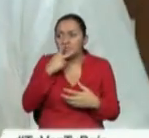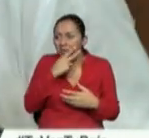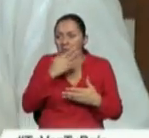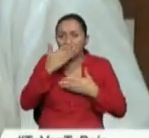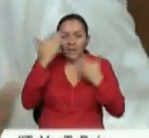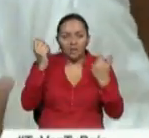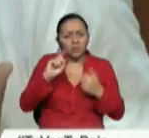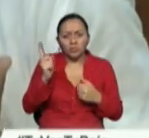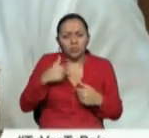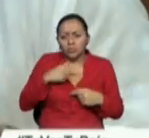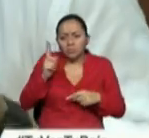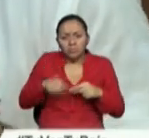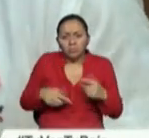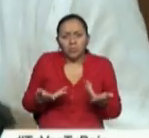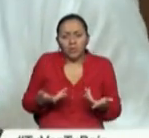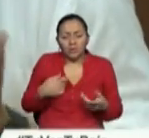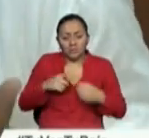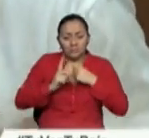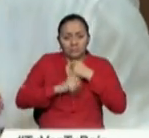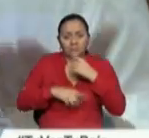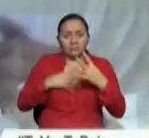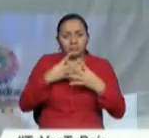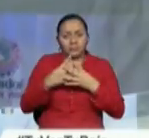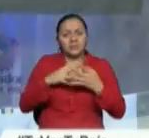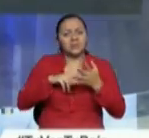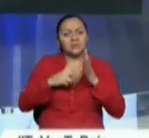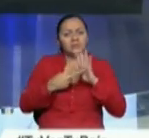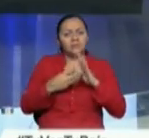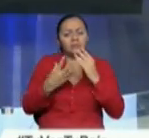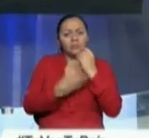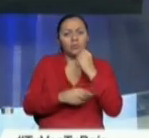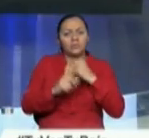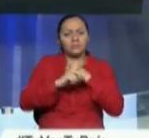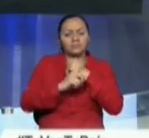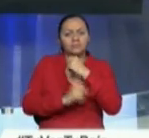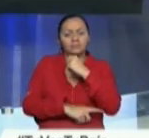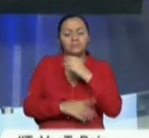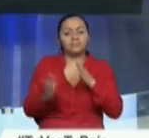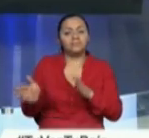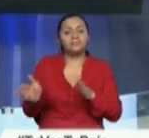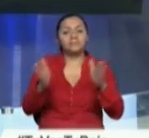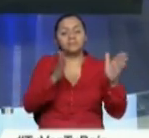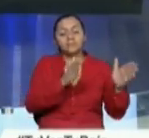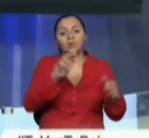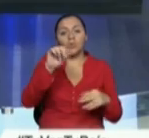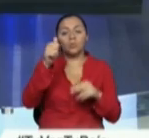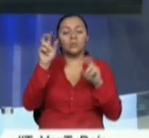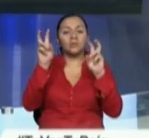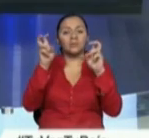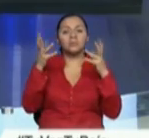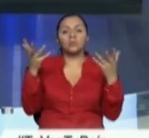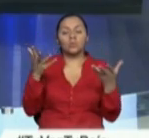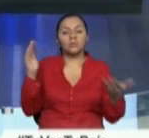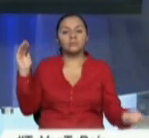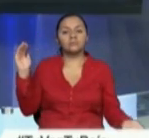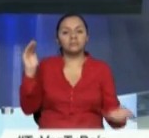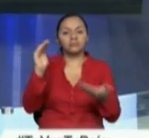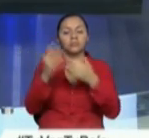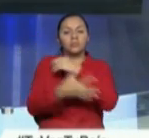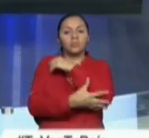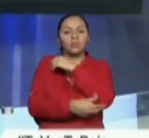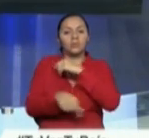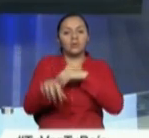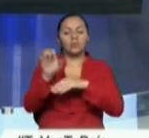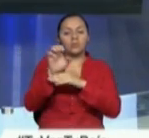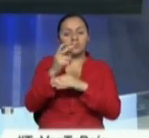sino que realmente no puede ahí estaría criminalizando la pobreza caso otro de los temas abordados fue la reducción de la pobreza en el